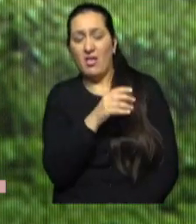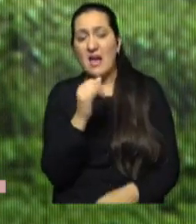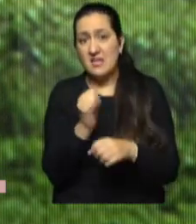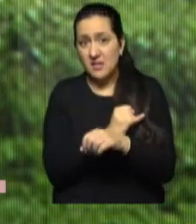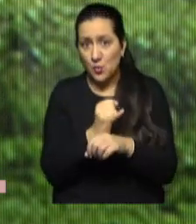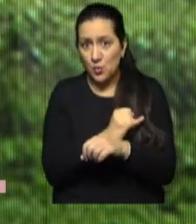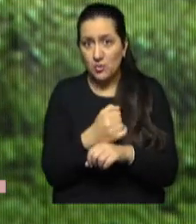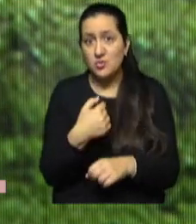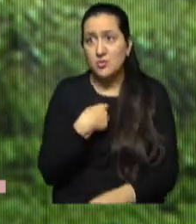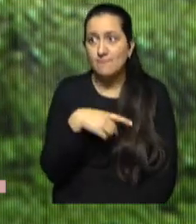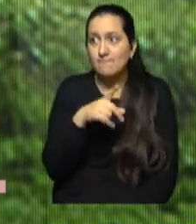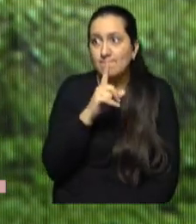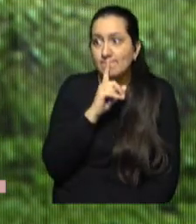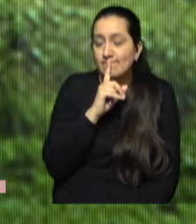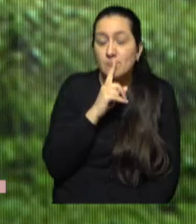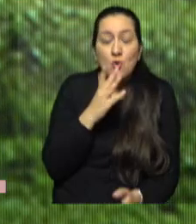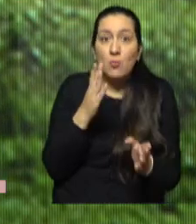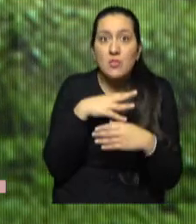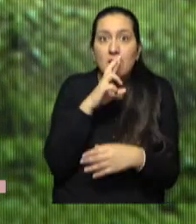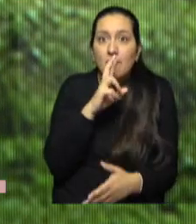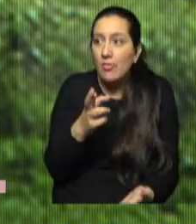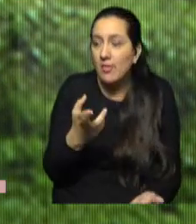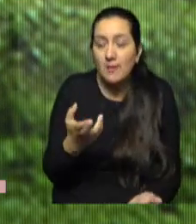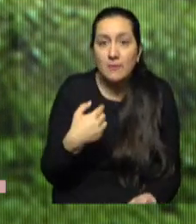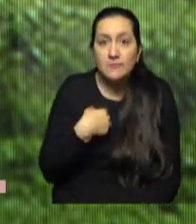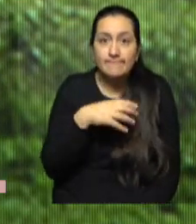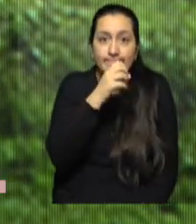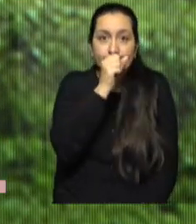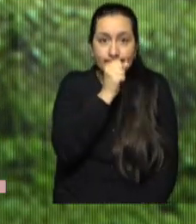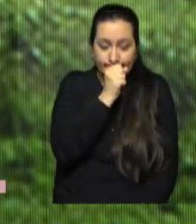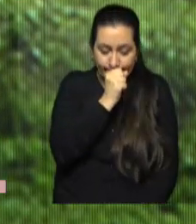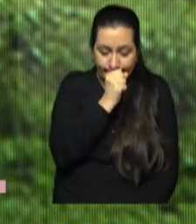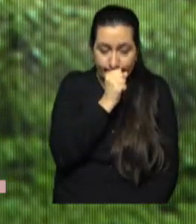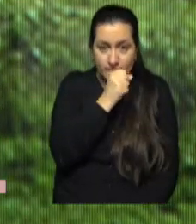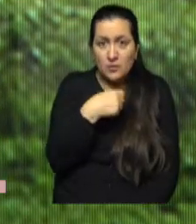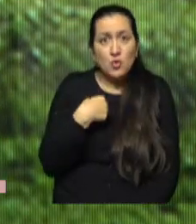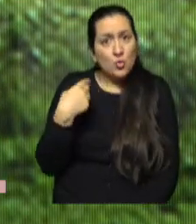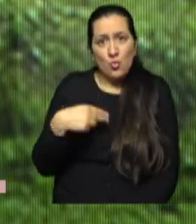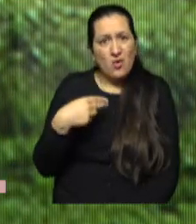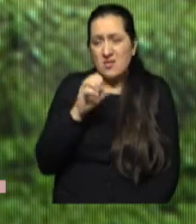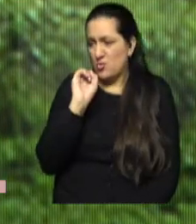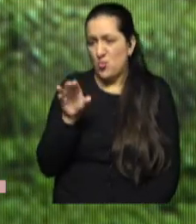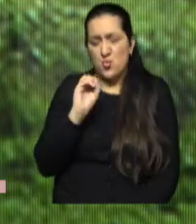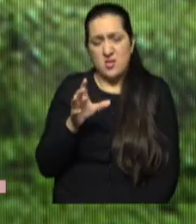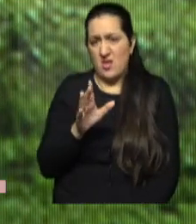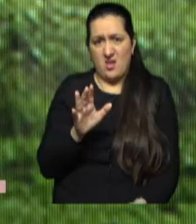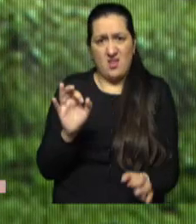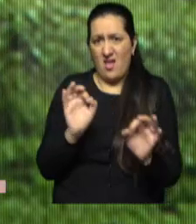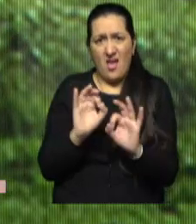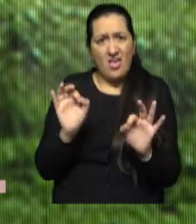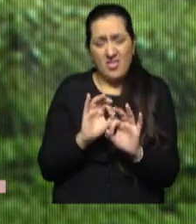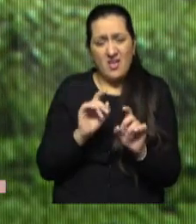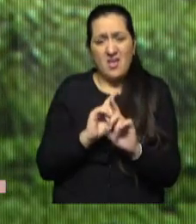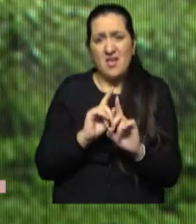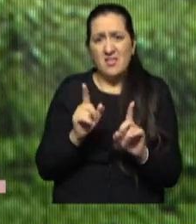y yo no podía salir a contestar no este y en realidad yo nunca ni insulté ni ni ni ni